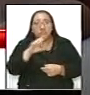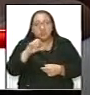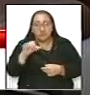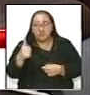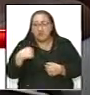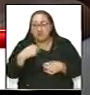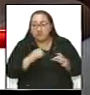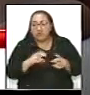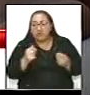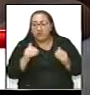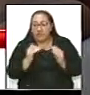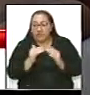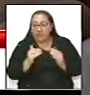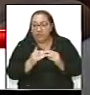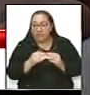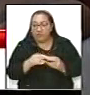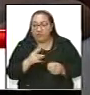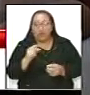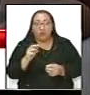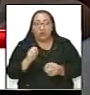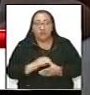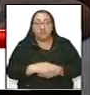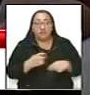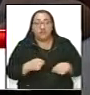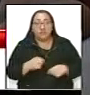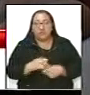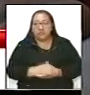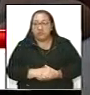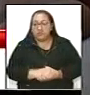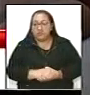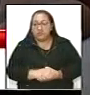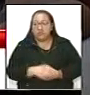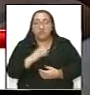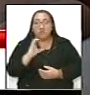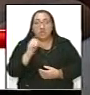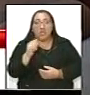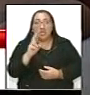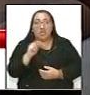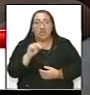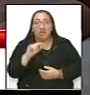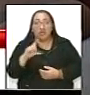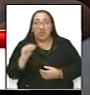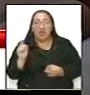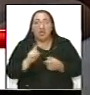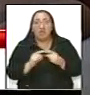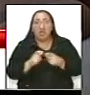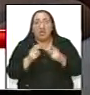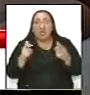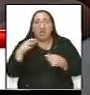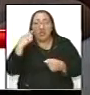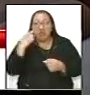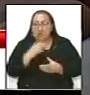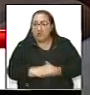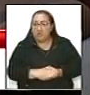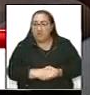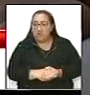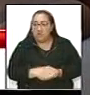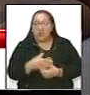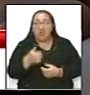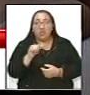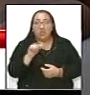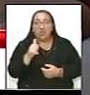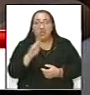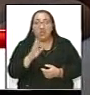tiene una actividad similar, no es festividad patronal, es de carnavales, pero es muy similar, hasta más grande que Puno. En Ayaviri está